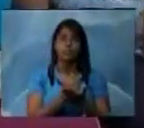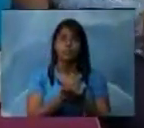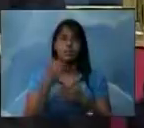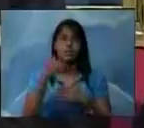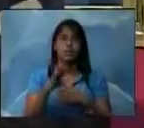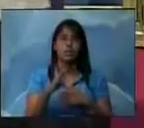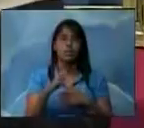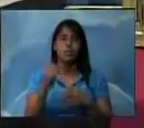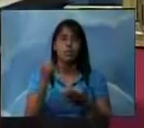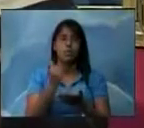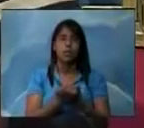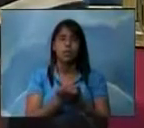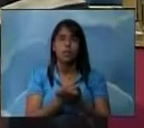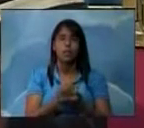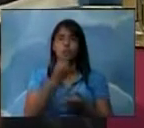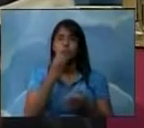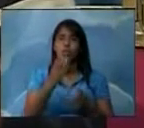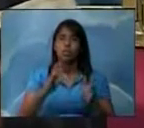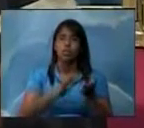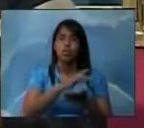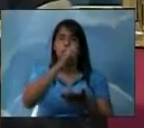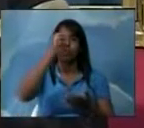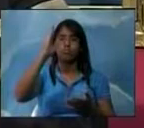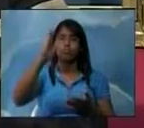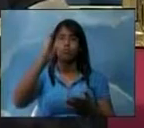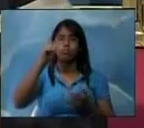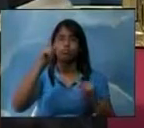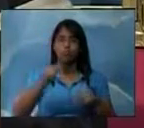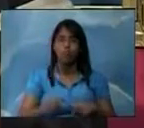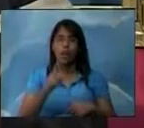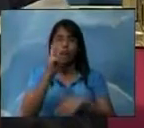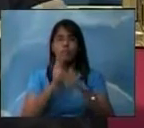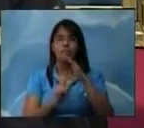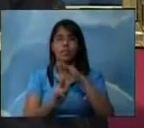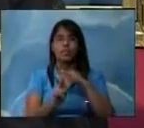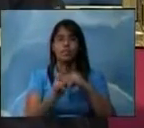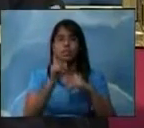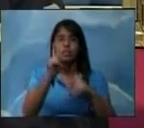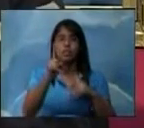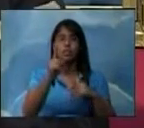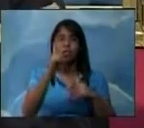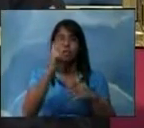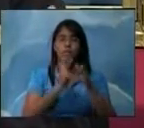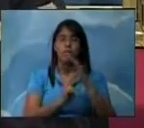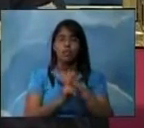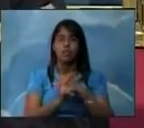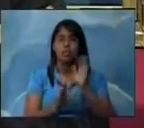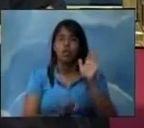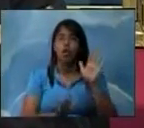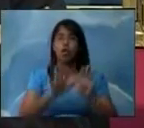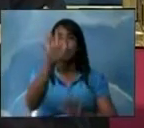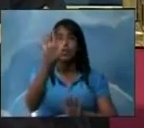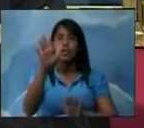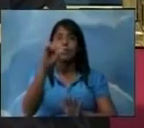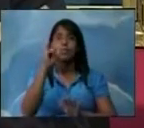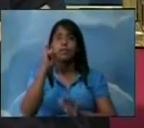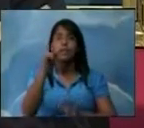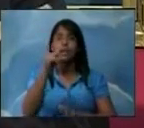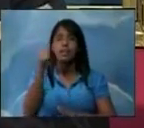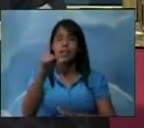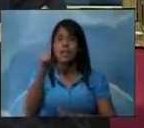Adelante, Juan. Bueno, gloria a Dios, me toca el versículo 15